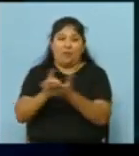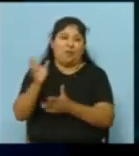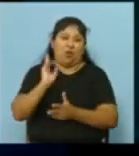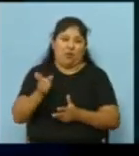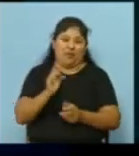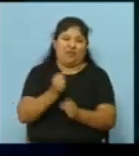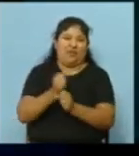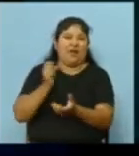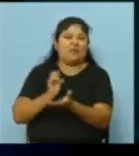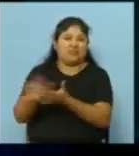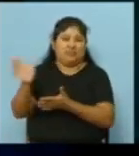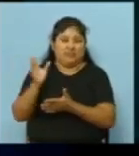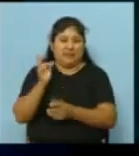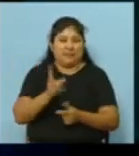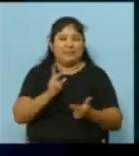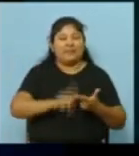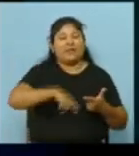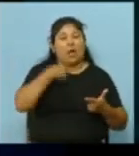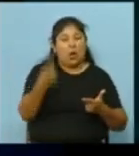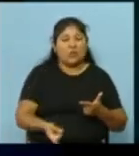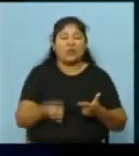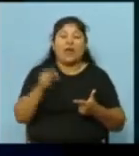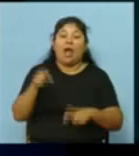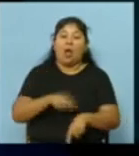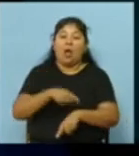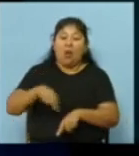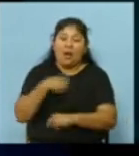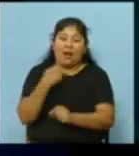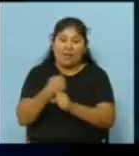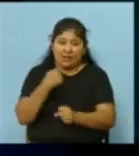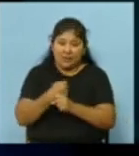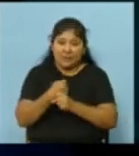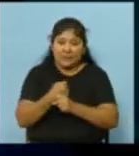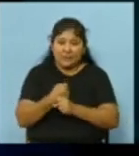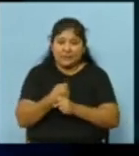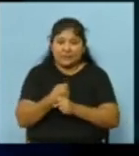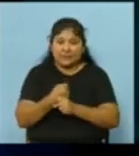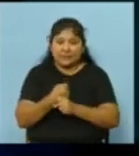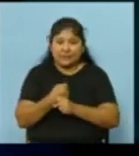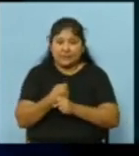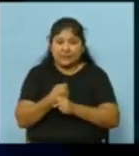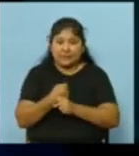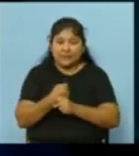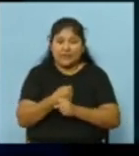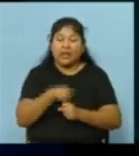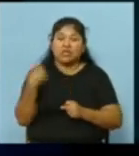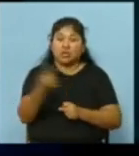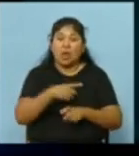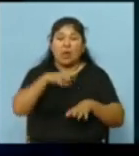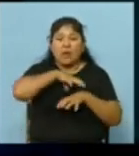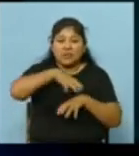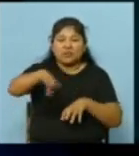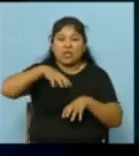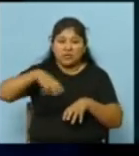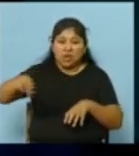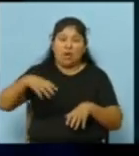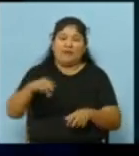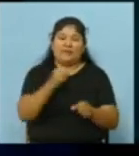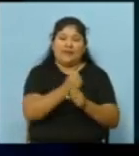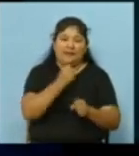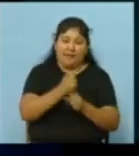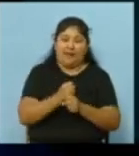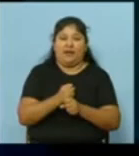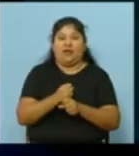planteando reparto de las horas de trabajo es decir que entre todos los sectores tanto ocupados como desocupados se